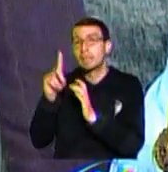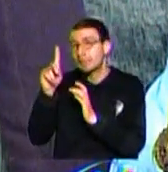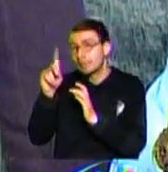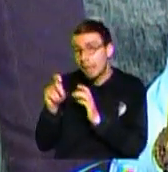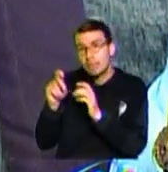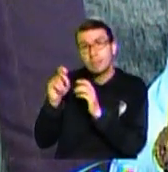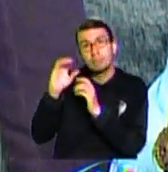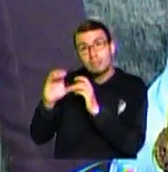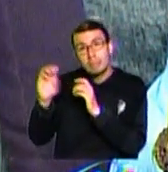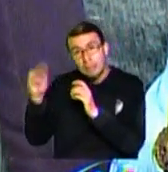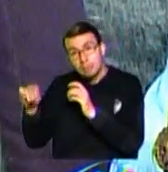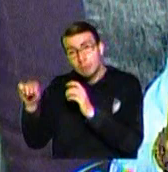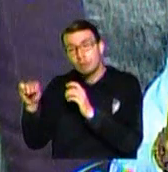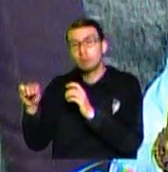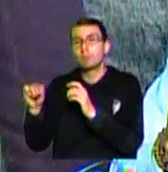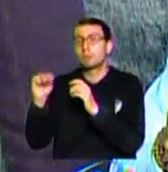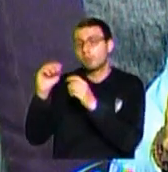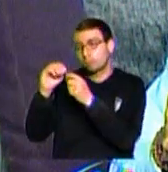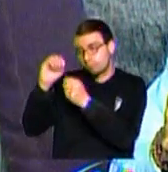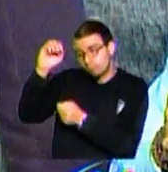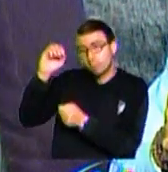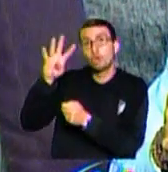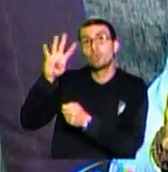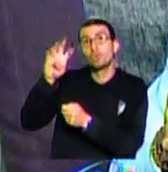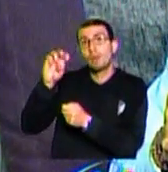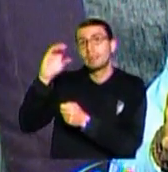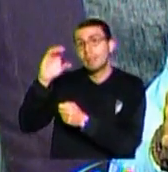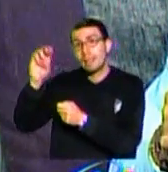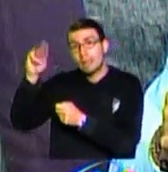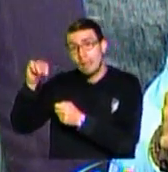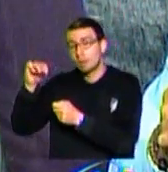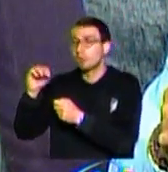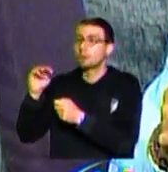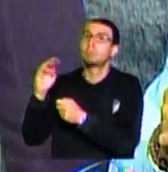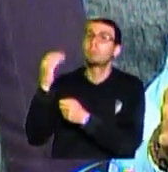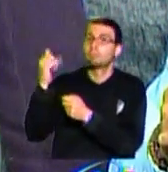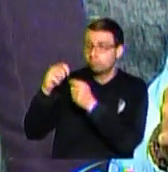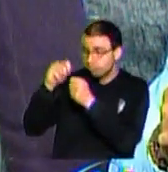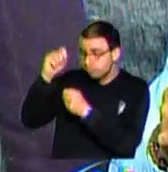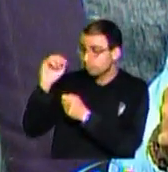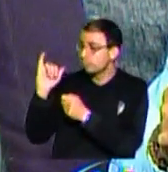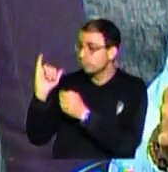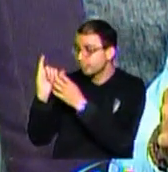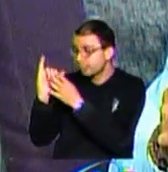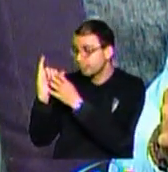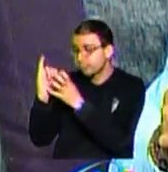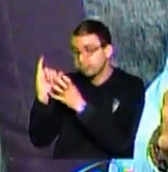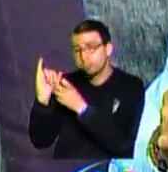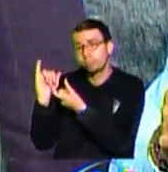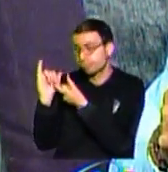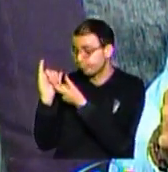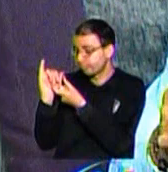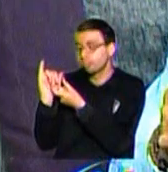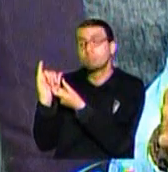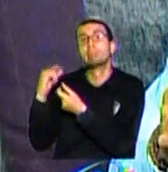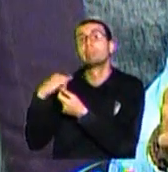medio por 9 centímetros y medio y 8 centímetros y medio